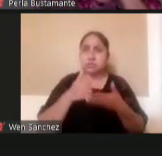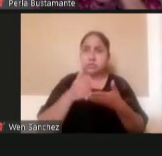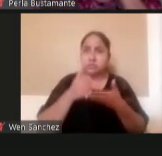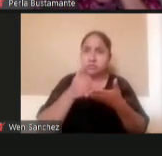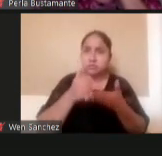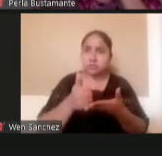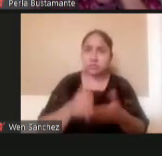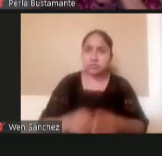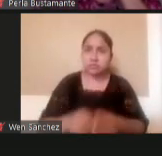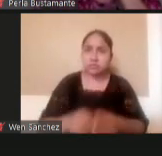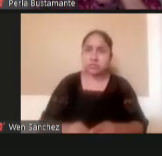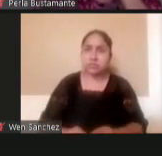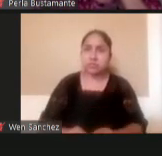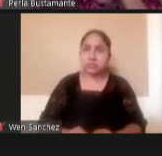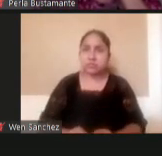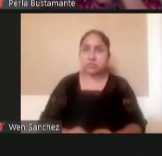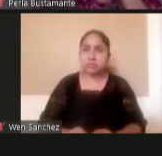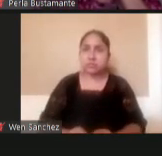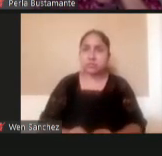Regidor Ciáñez,